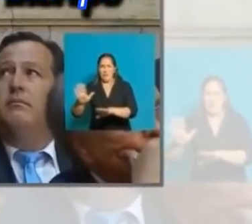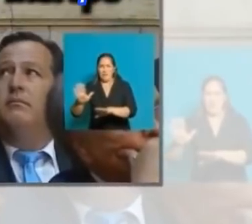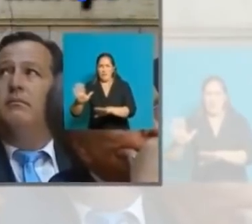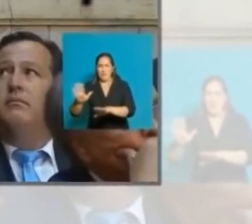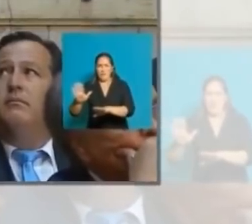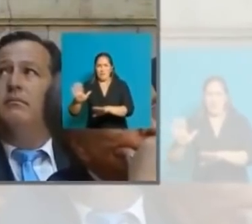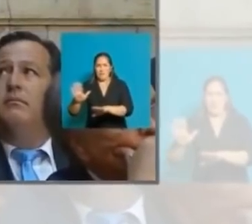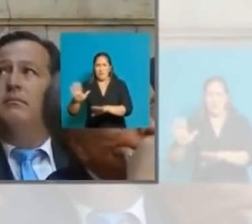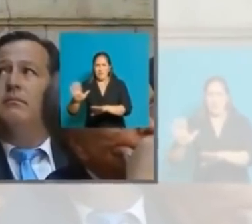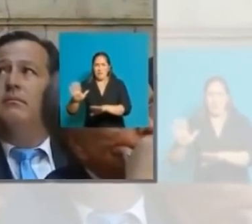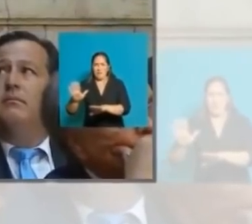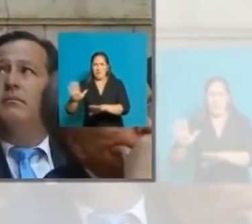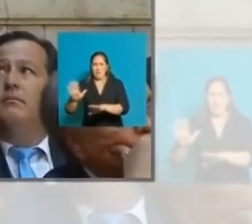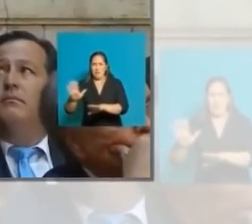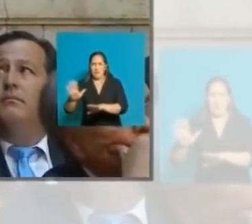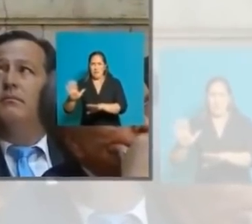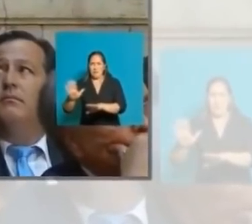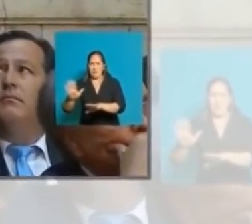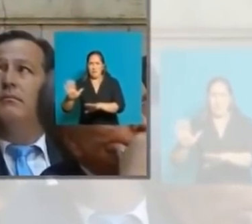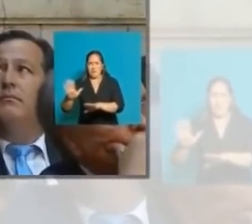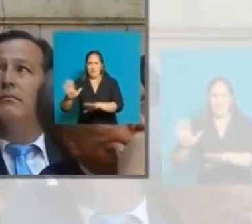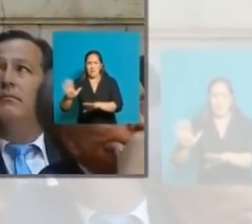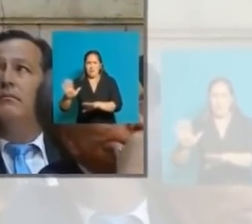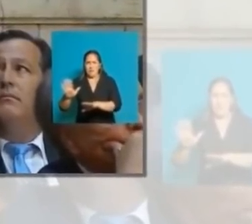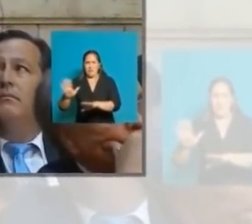el recinto.